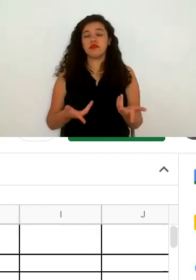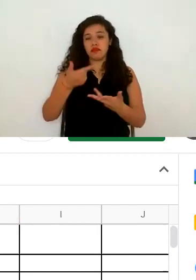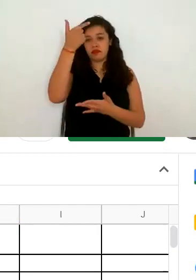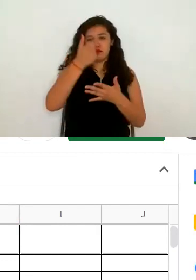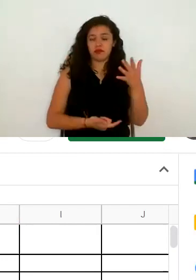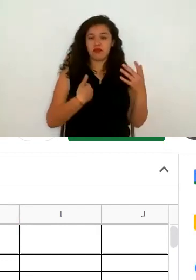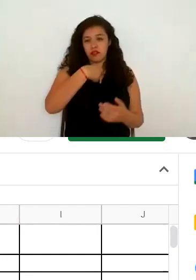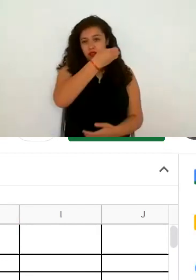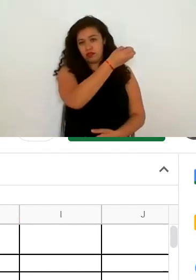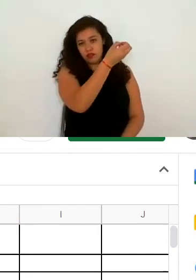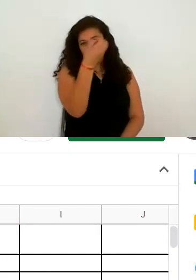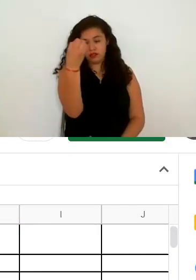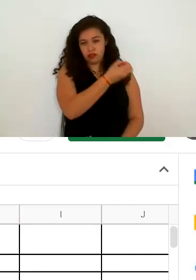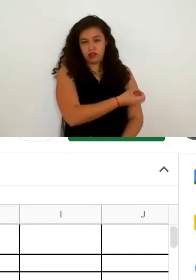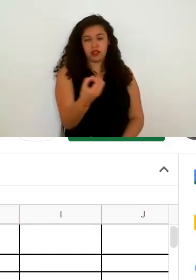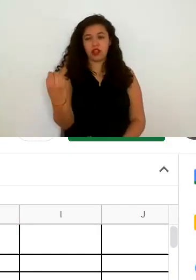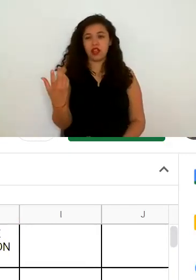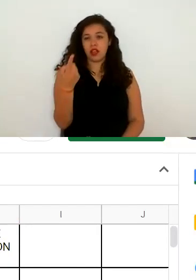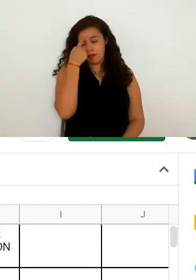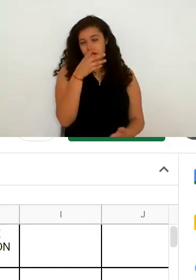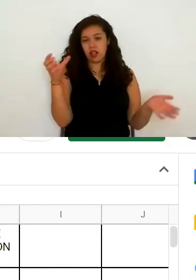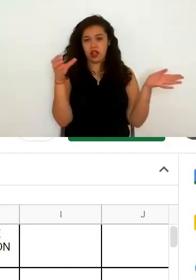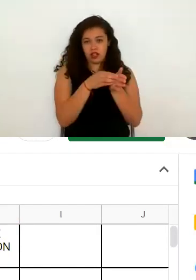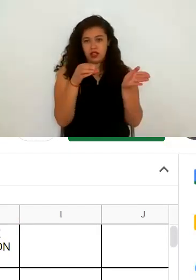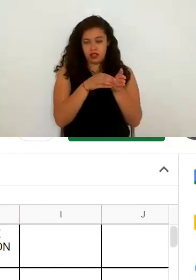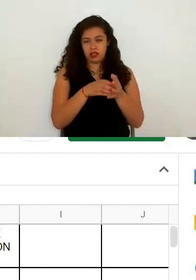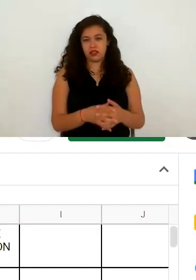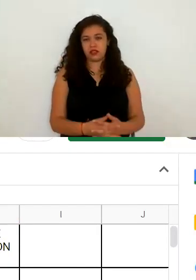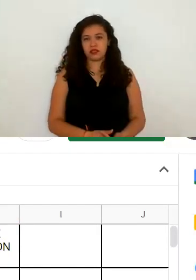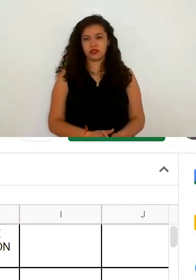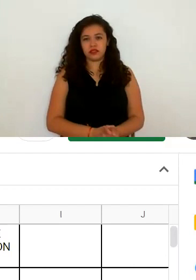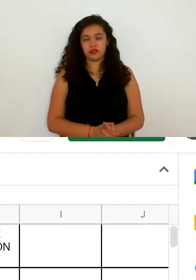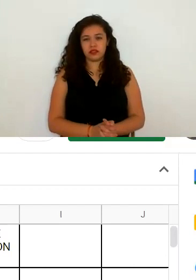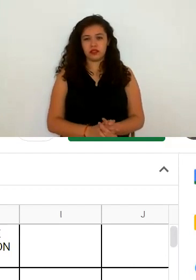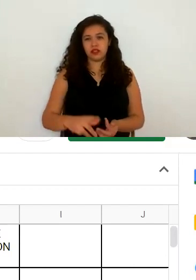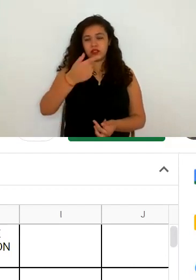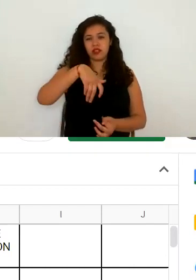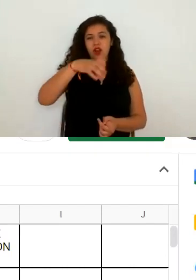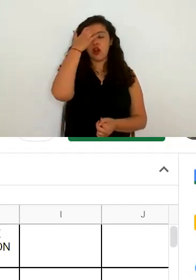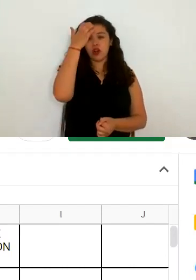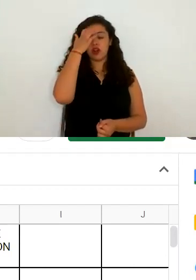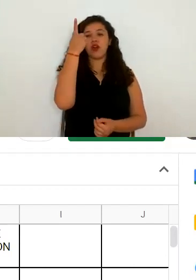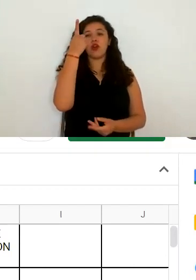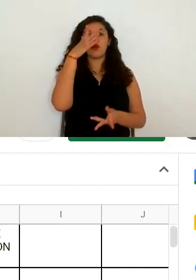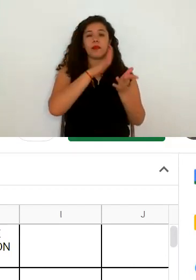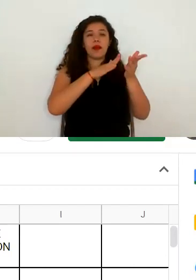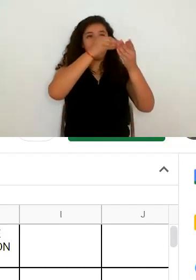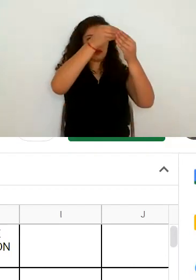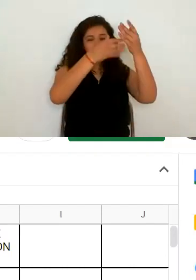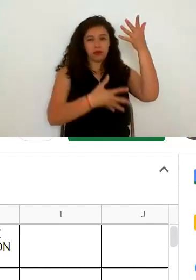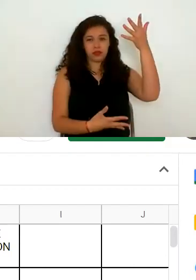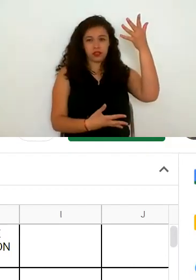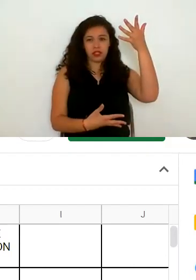corrido por cajas para que conozcan también en un solo documento